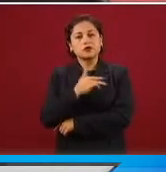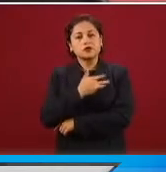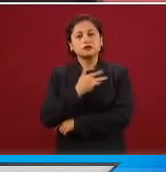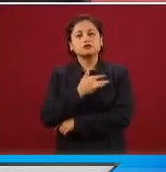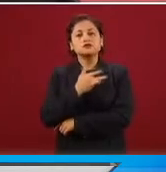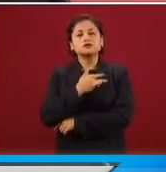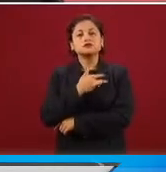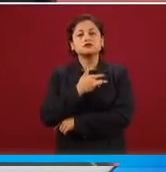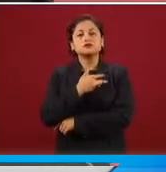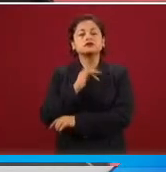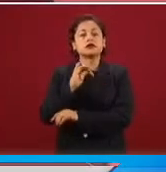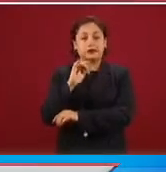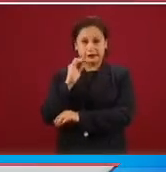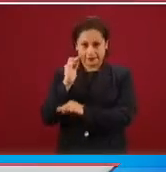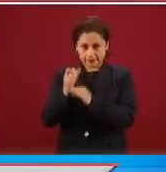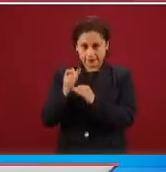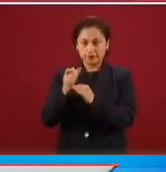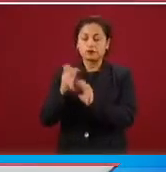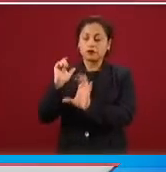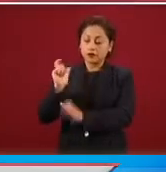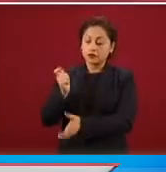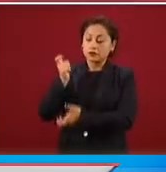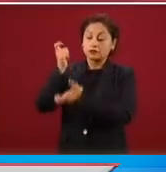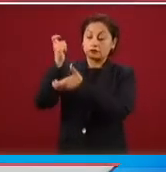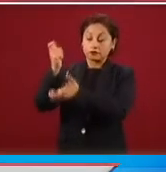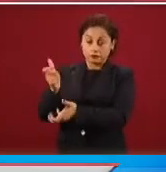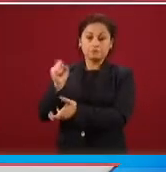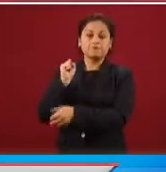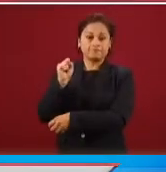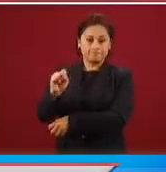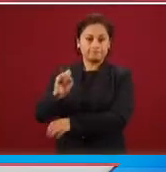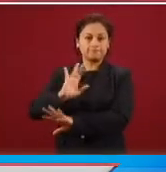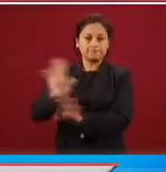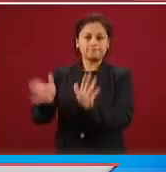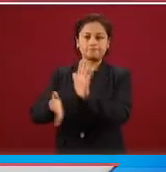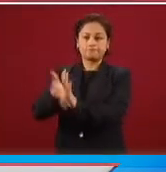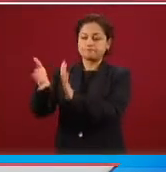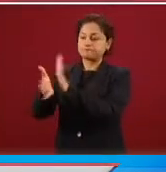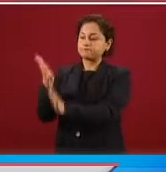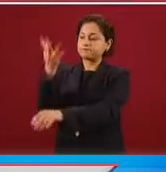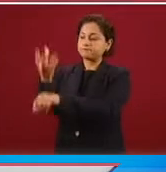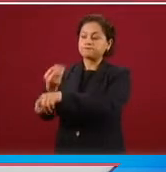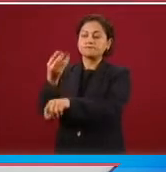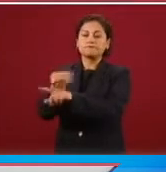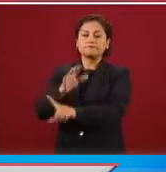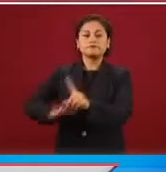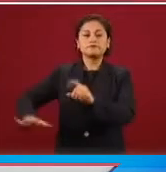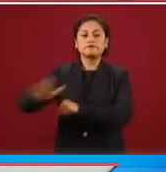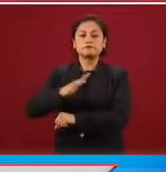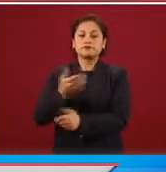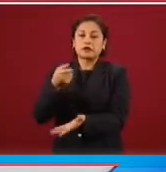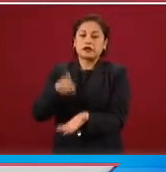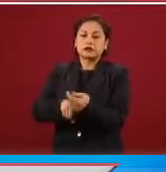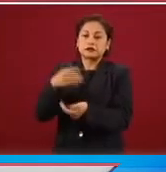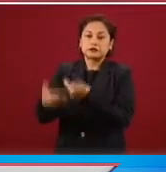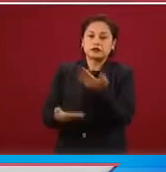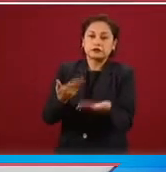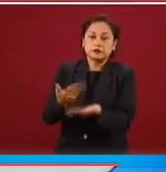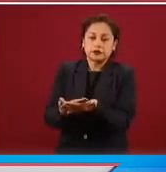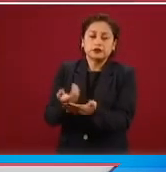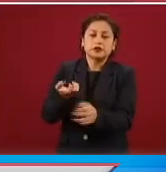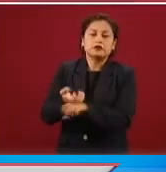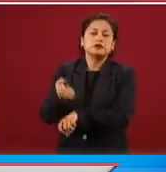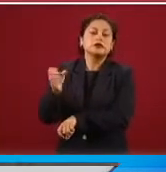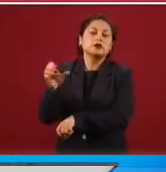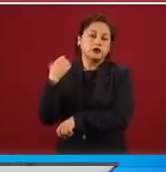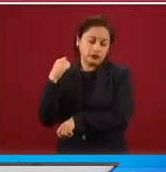del conservadurismo. Genaro García Luna estaba involucrado con la delincuencia organizada y por esto se encuentra detenido en Nueva York. Esto es una prueba